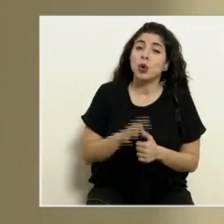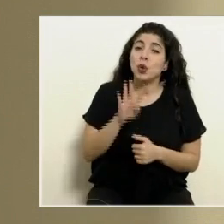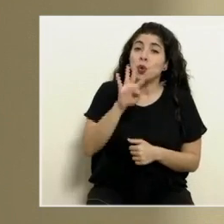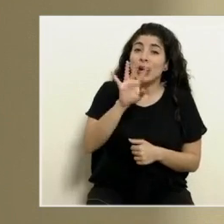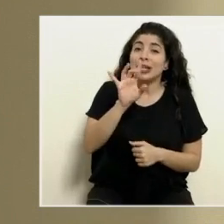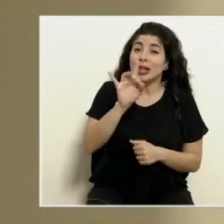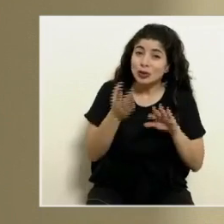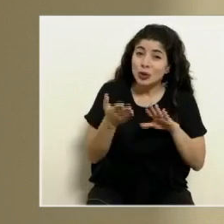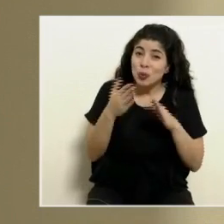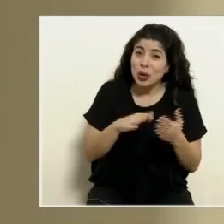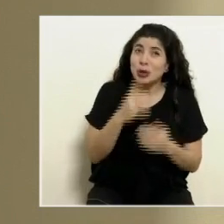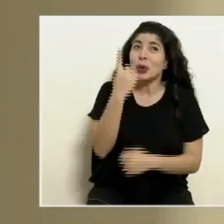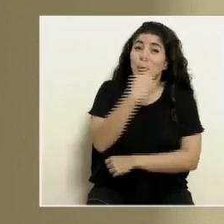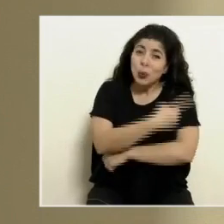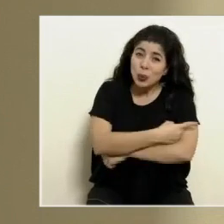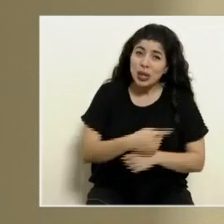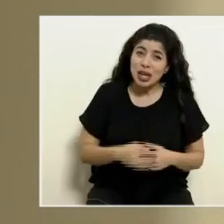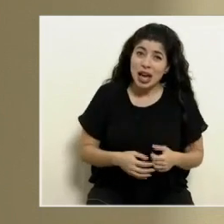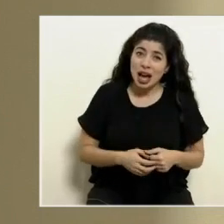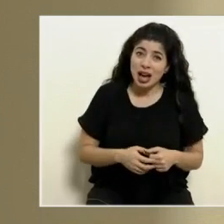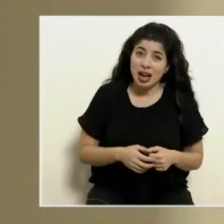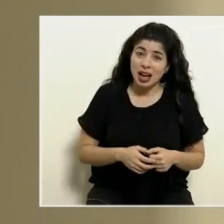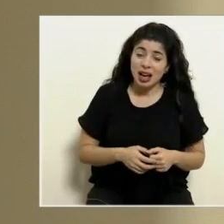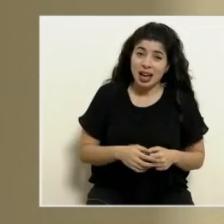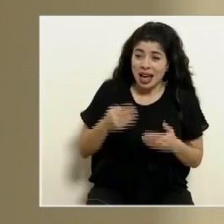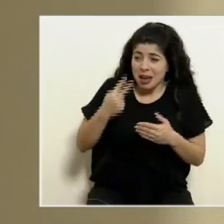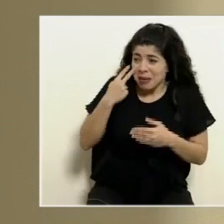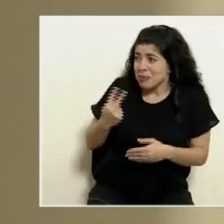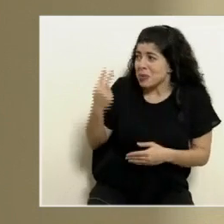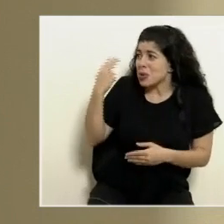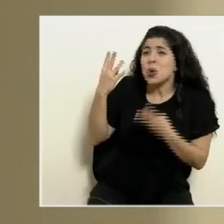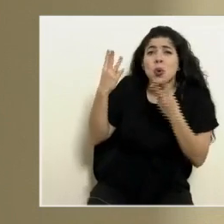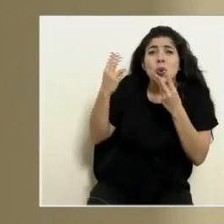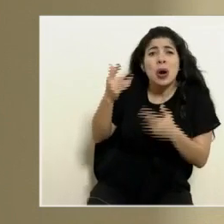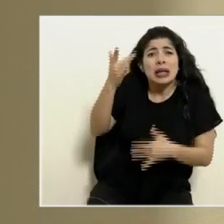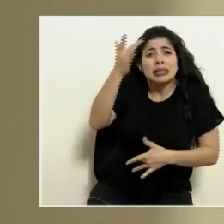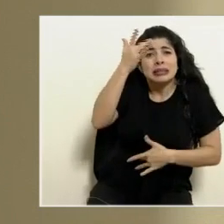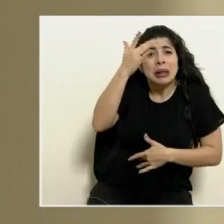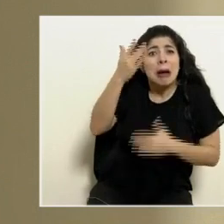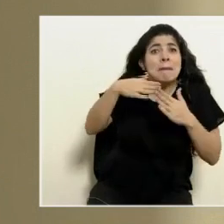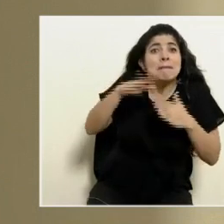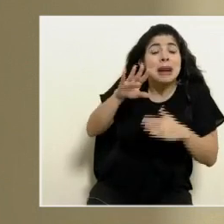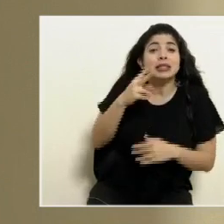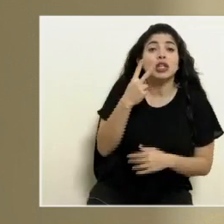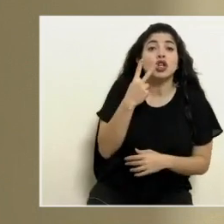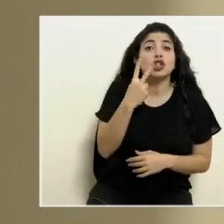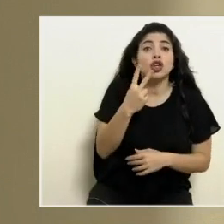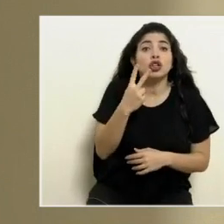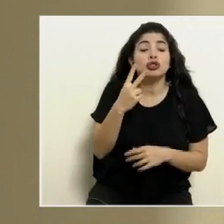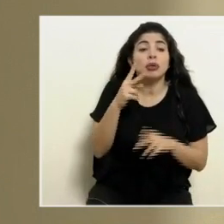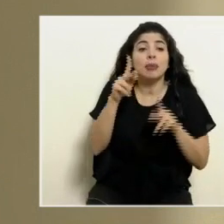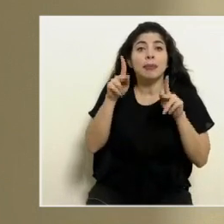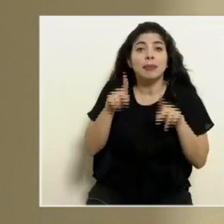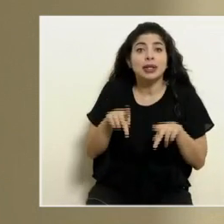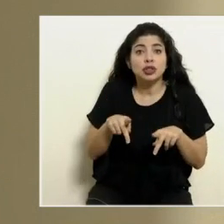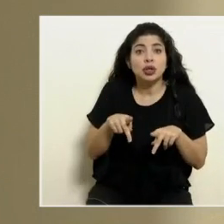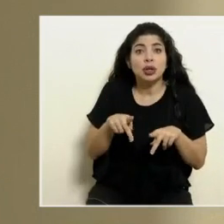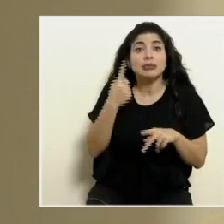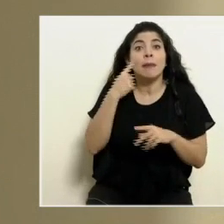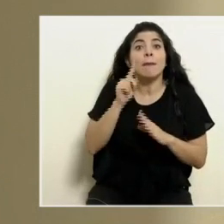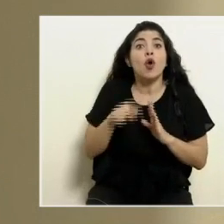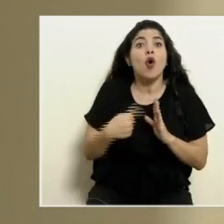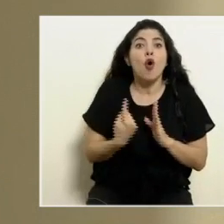48 fallecidos hoy, y este historial que tenemos de personas fallecidas, o sea, más de 2 personas por